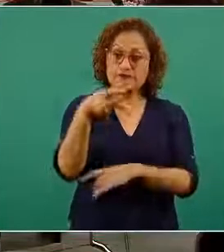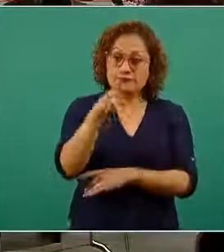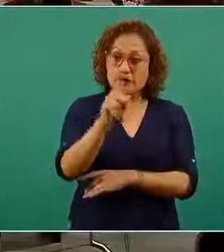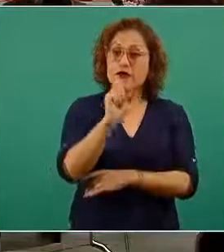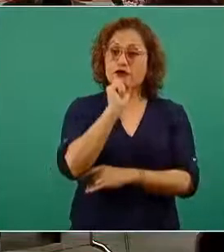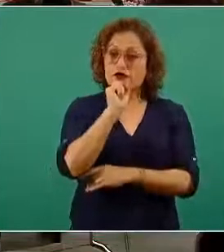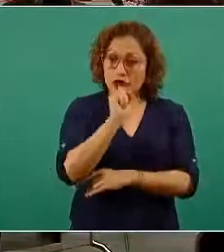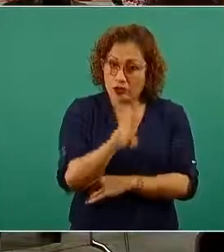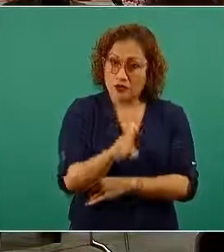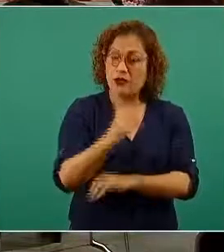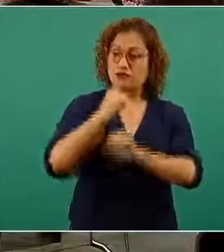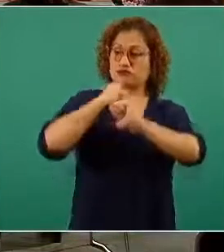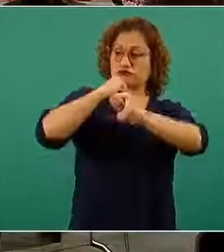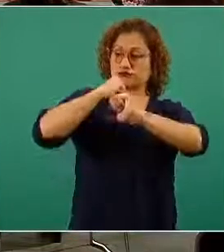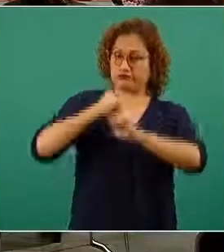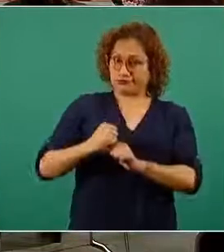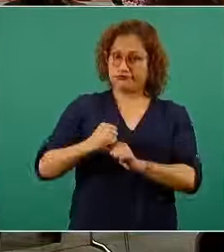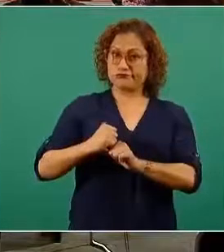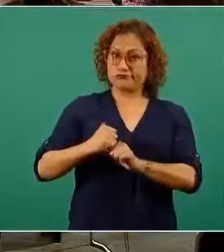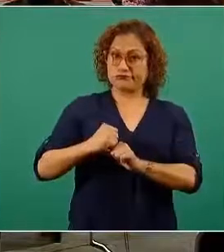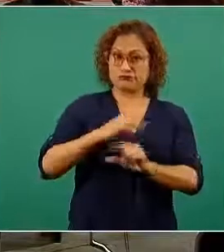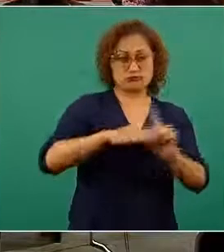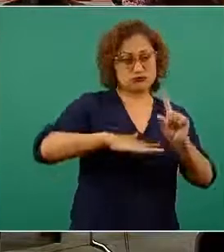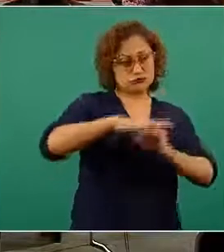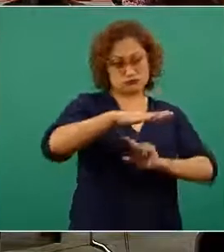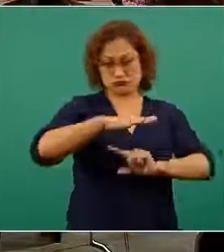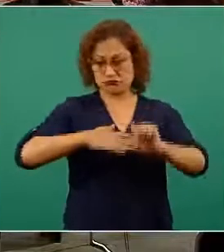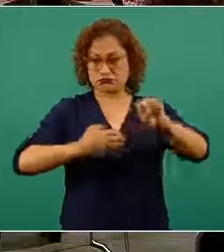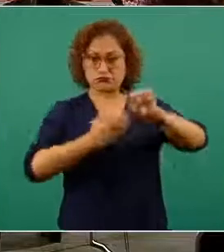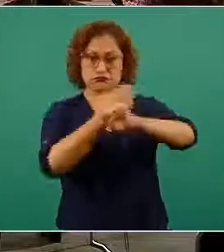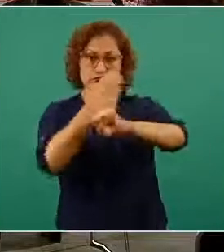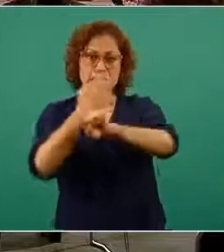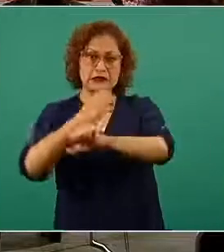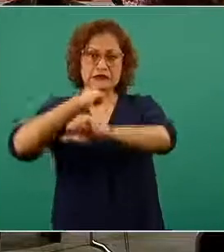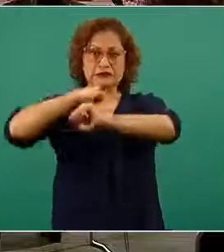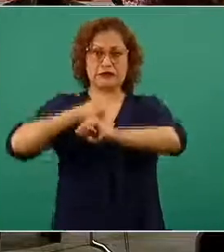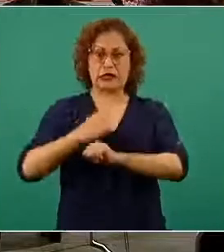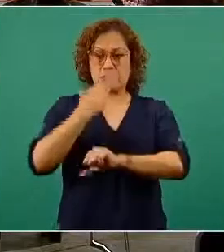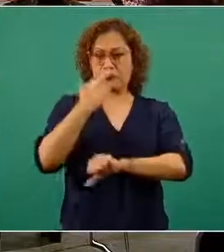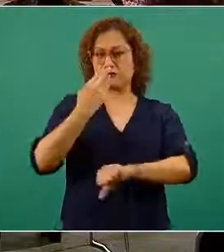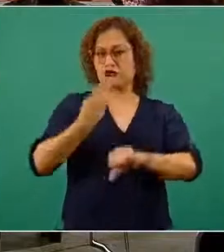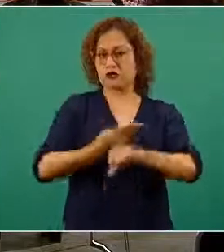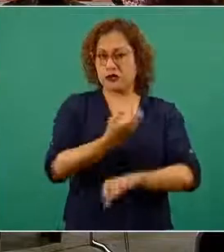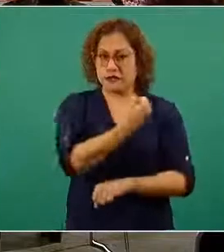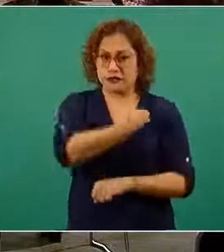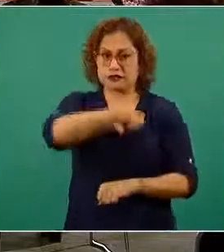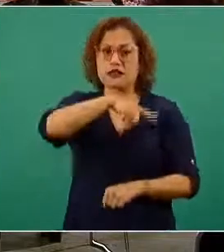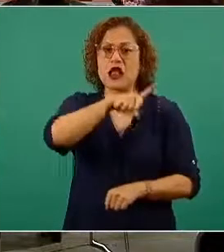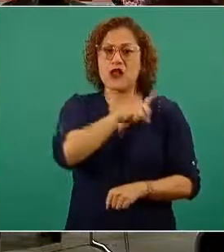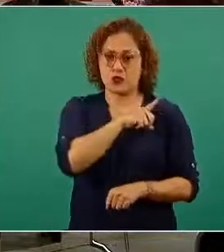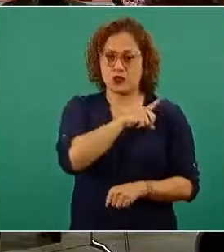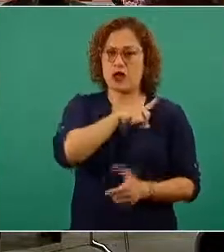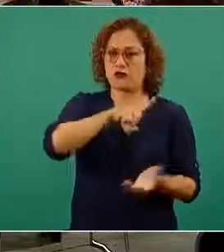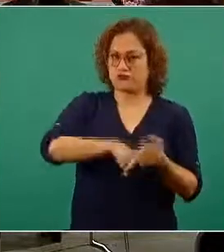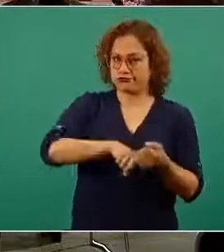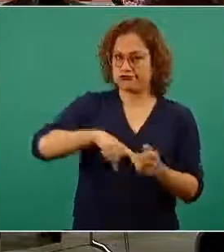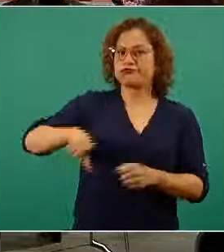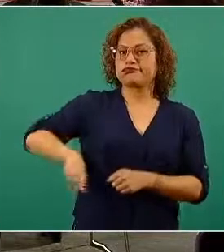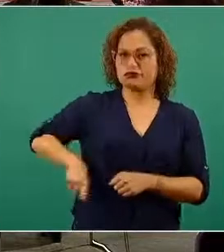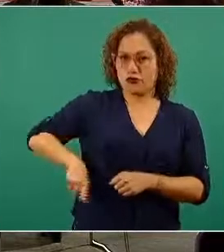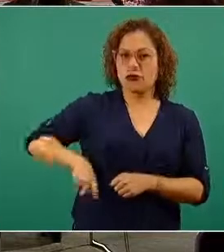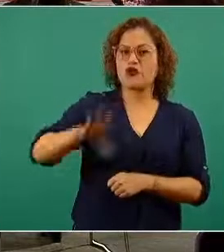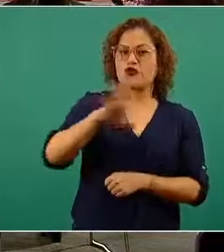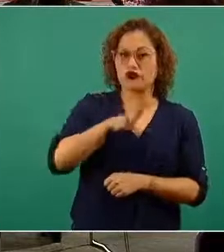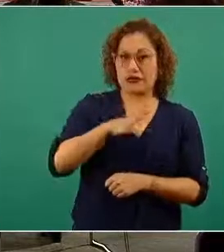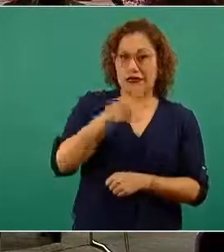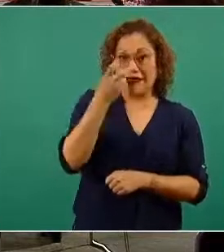de las autoridades sanitarias locales. Los gobiernos estatales son autoridades sanitarias y son